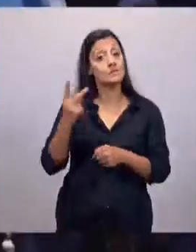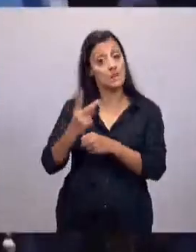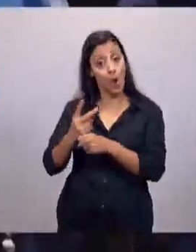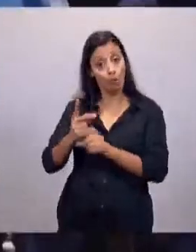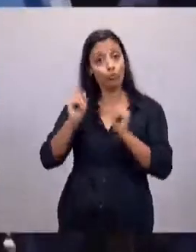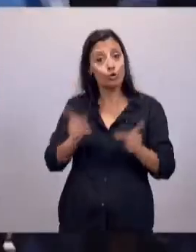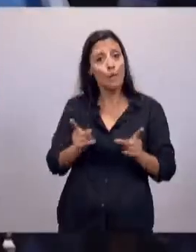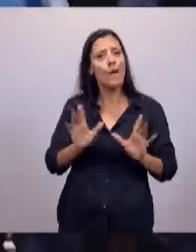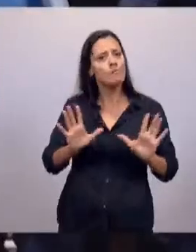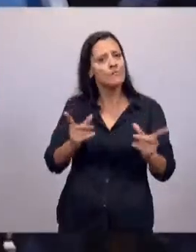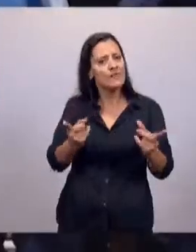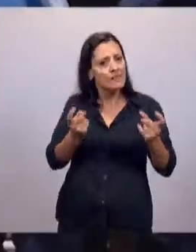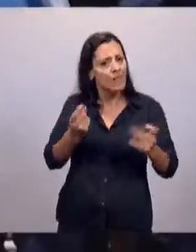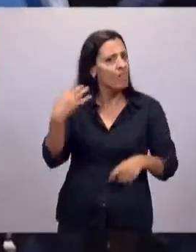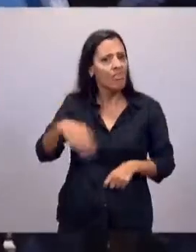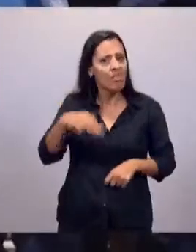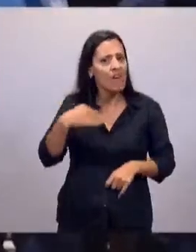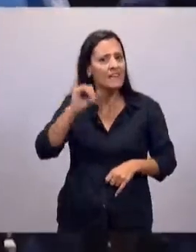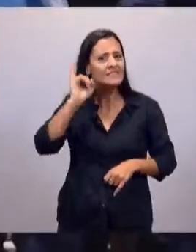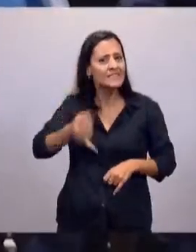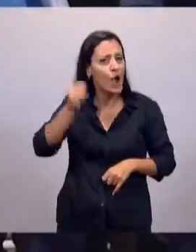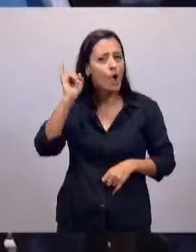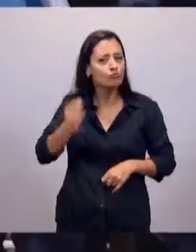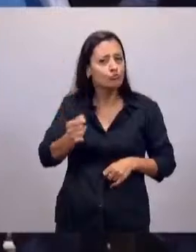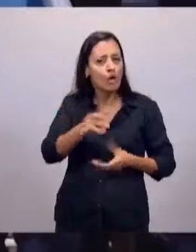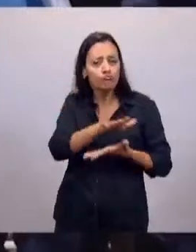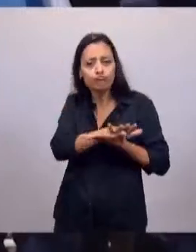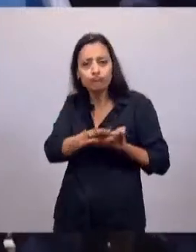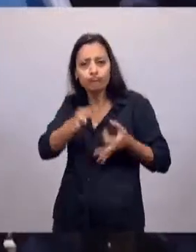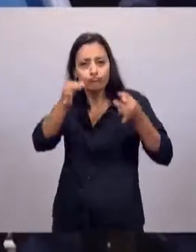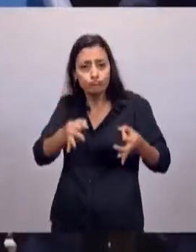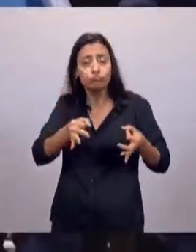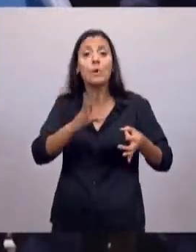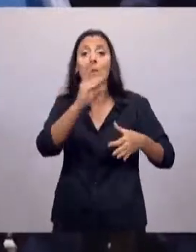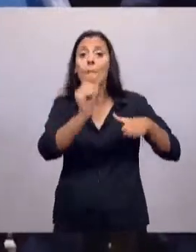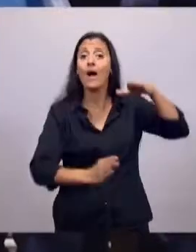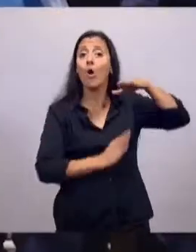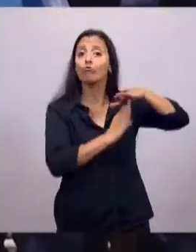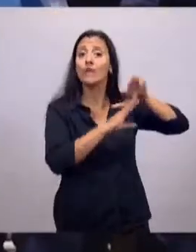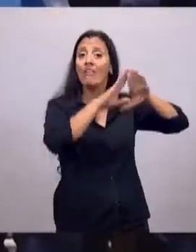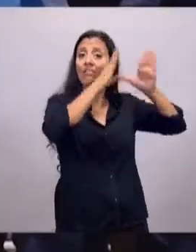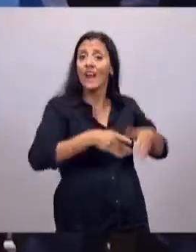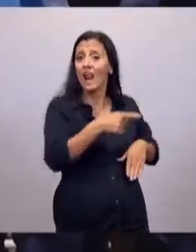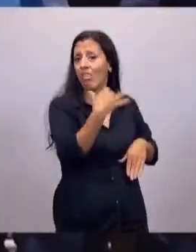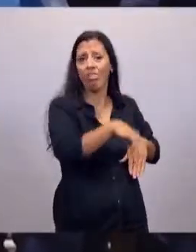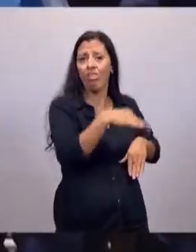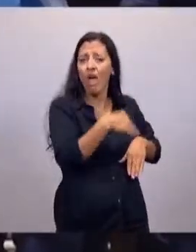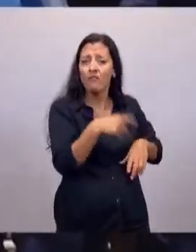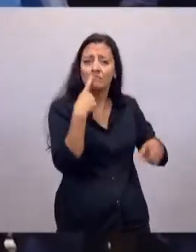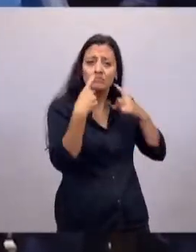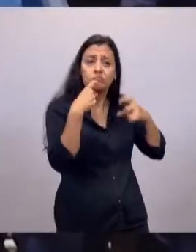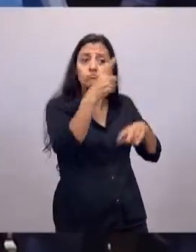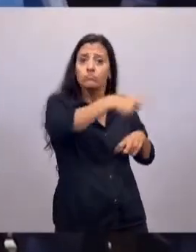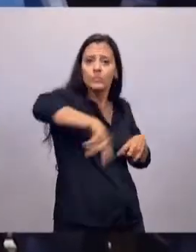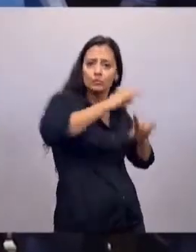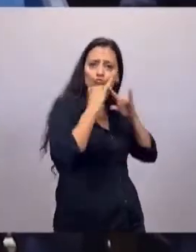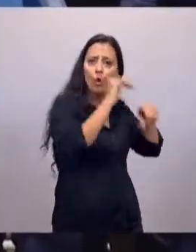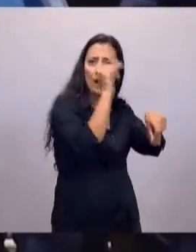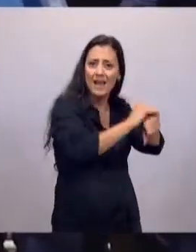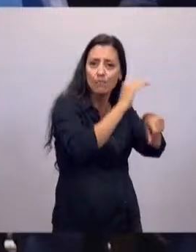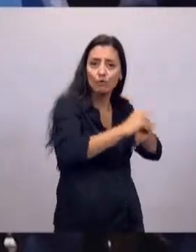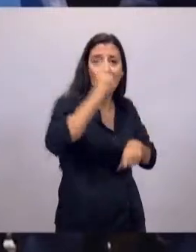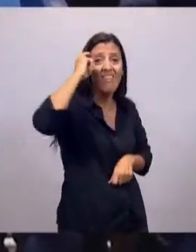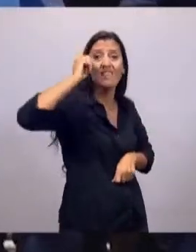Es necesario limpiar los pasivos remunerados del Banco Central, los cuales son responsables de los 10